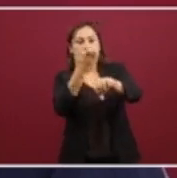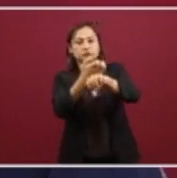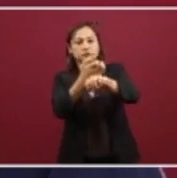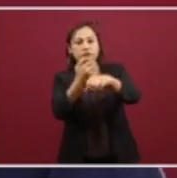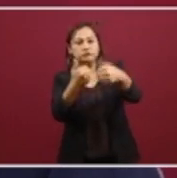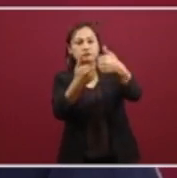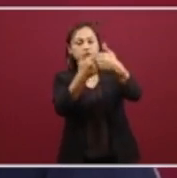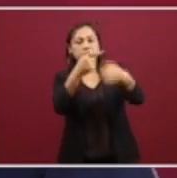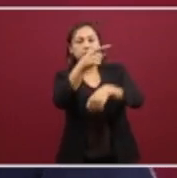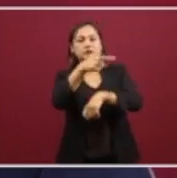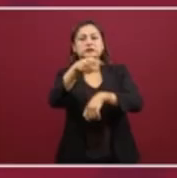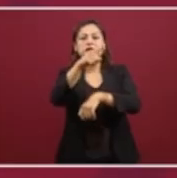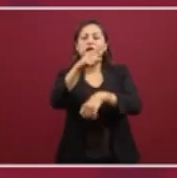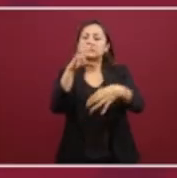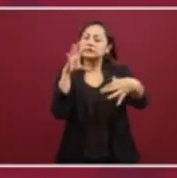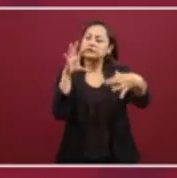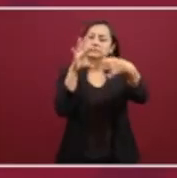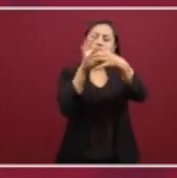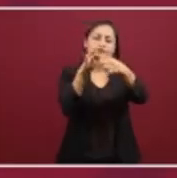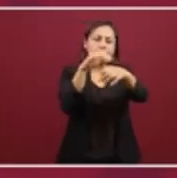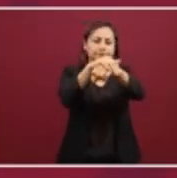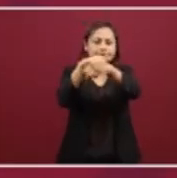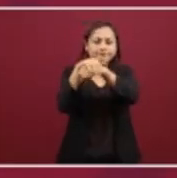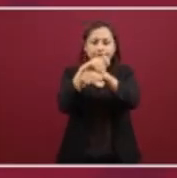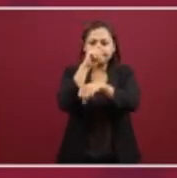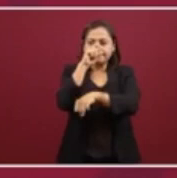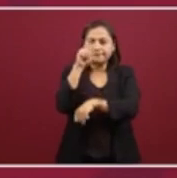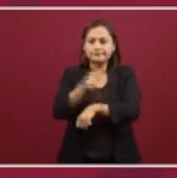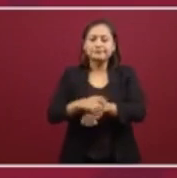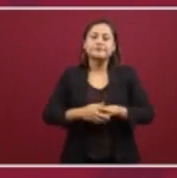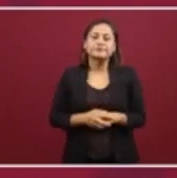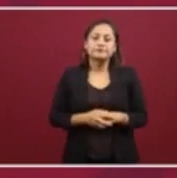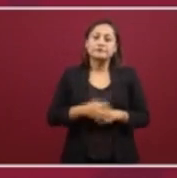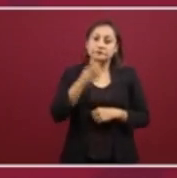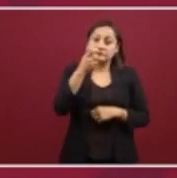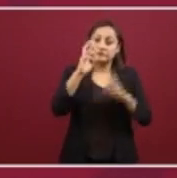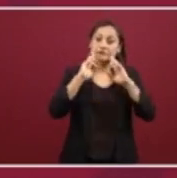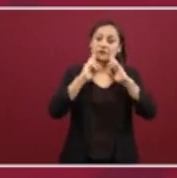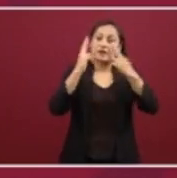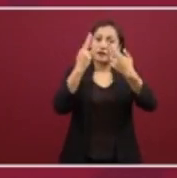propósito de este encuentro. Van a asistir